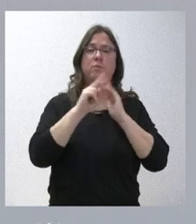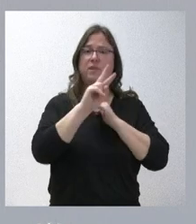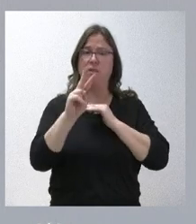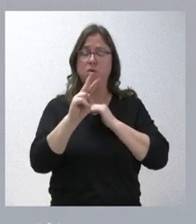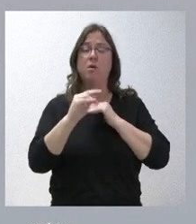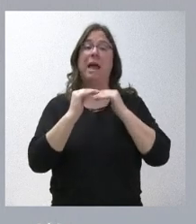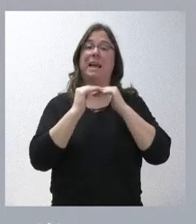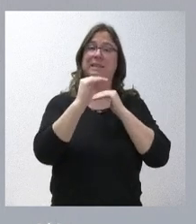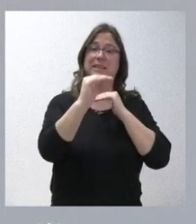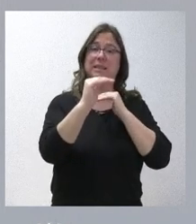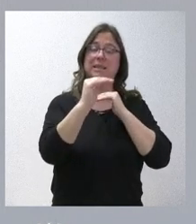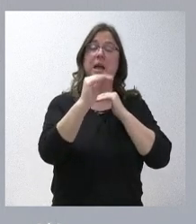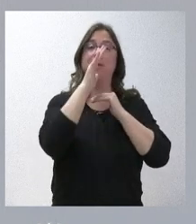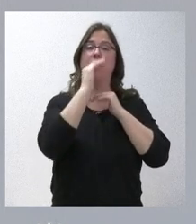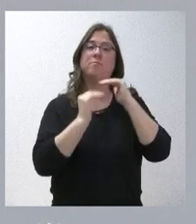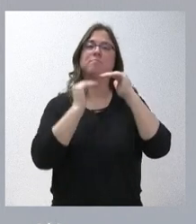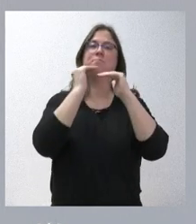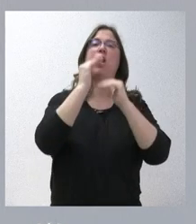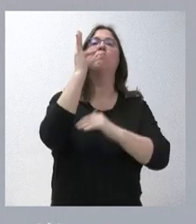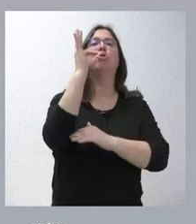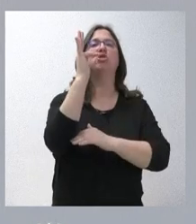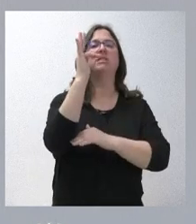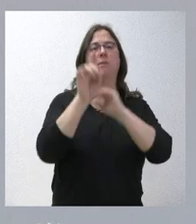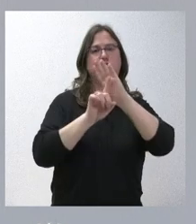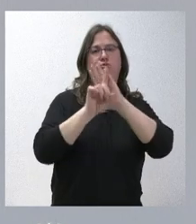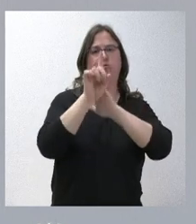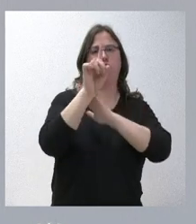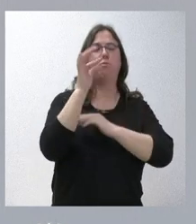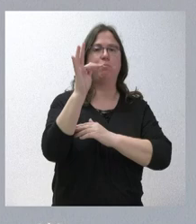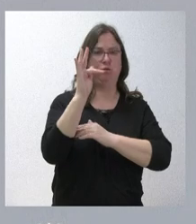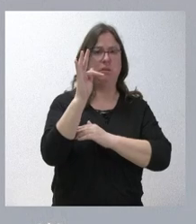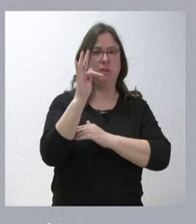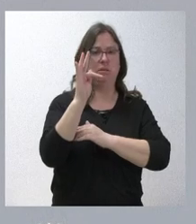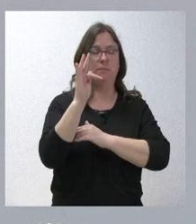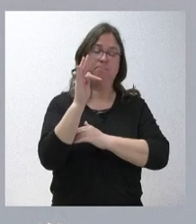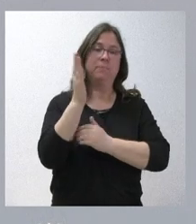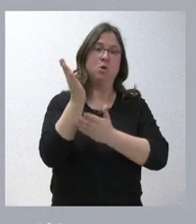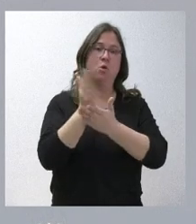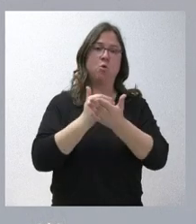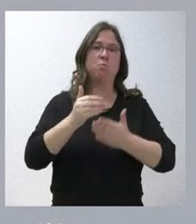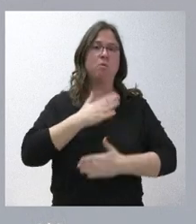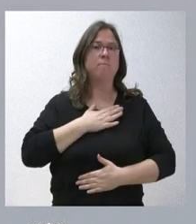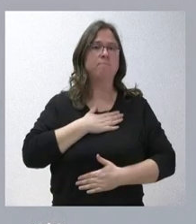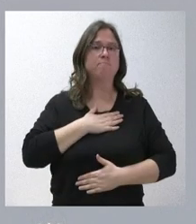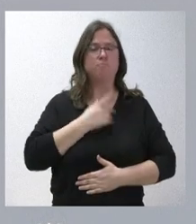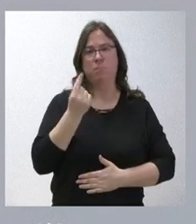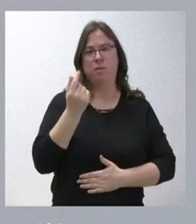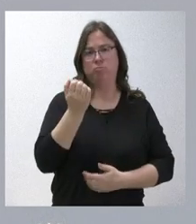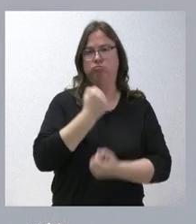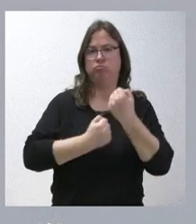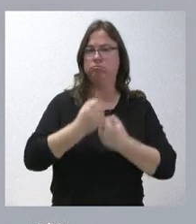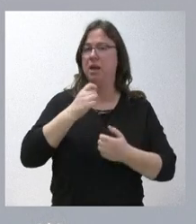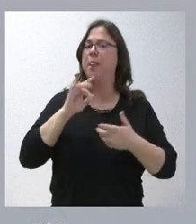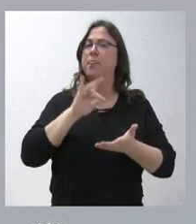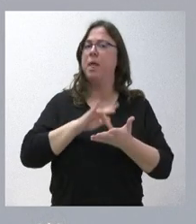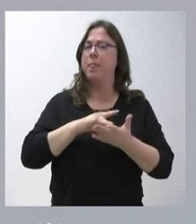evolucionado hacia calificación positiva y por tanto desde este punto de vista la nuestra es una comunidad Autónoma que es solvente desde el punto de vista de la deuda